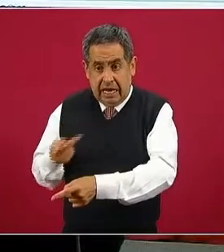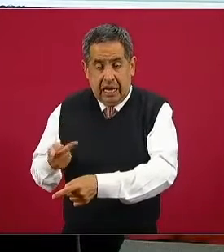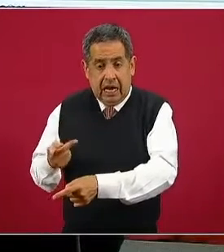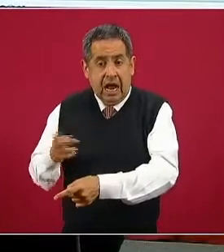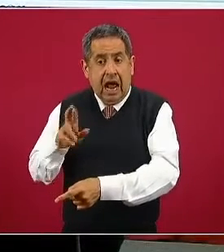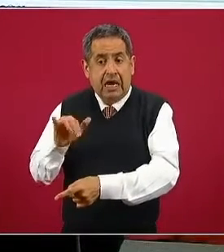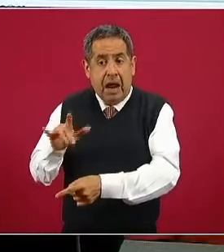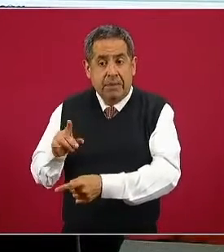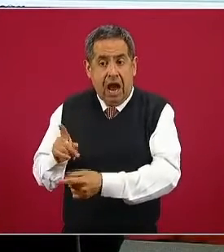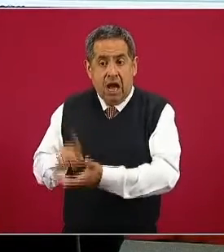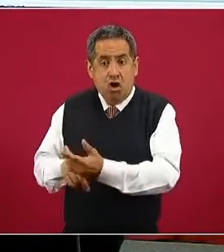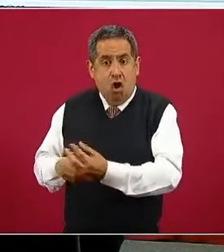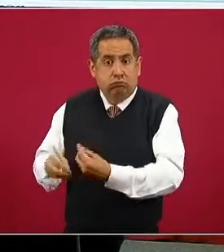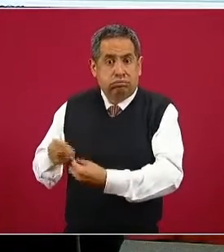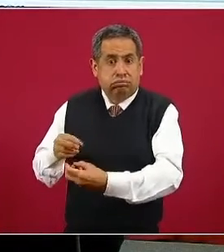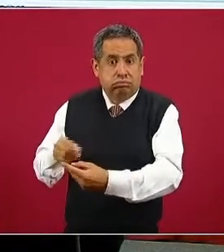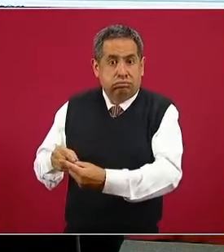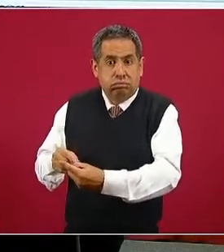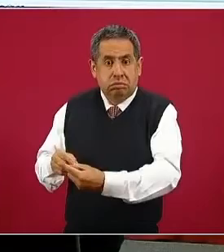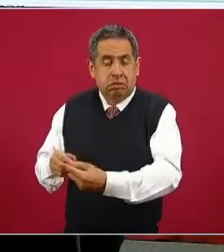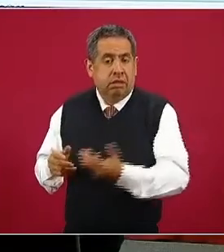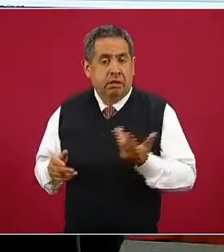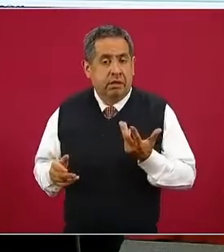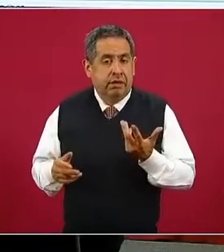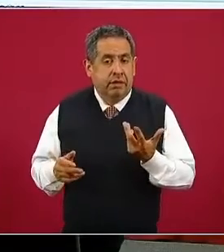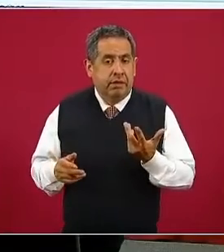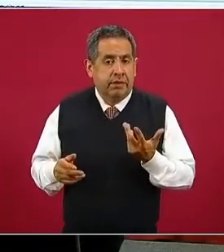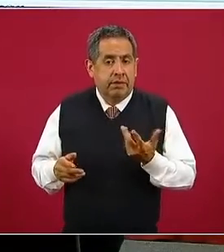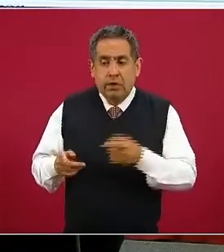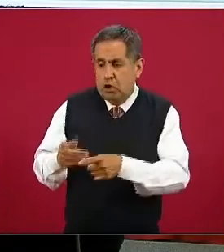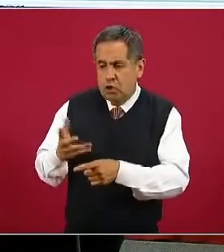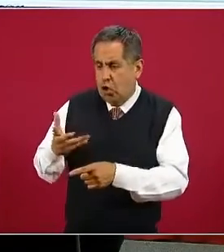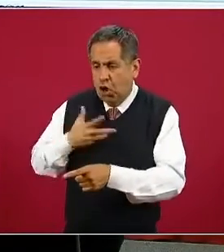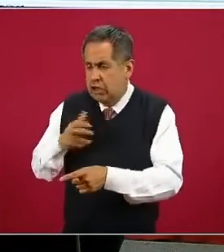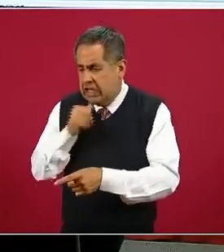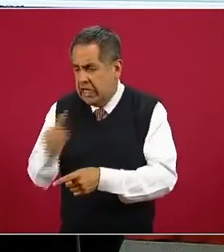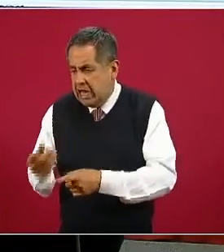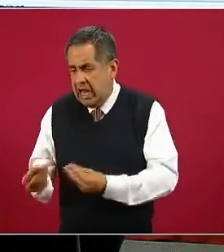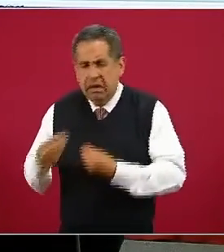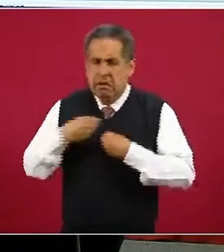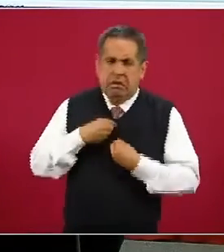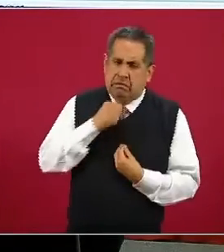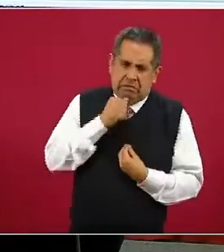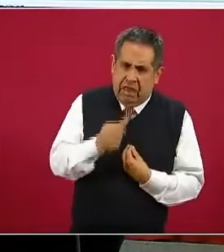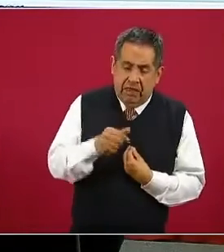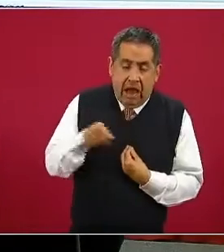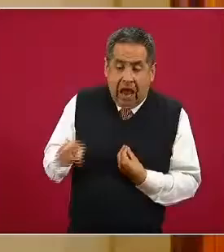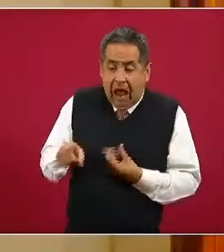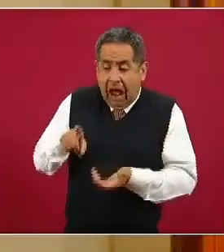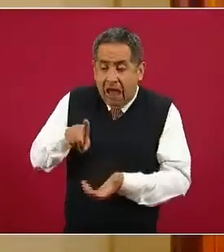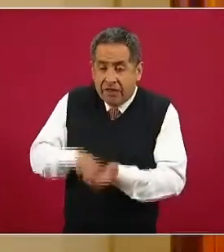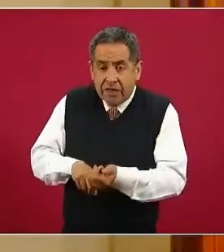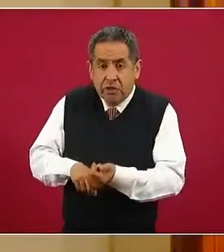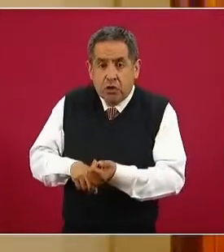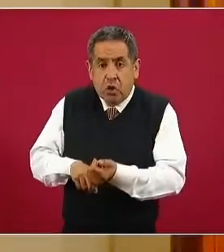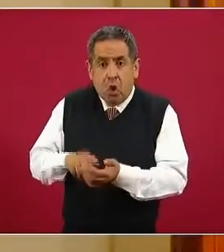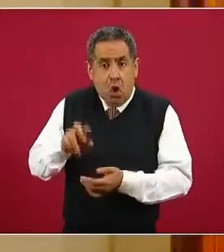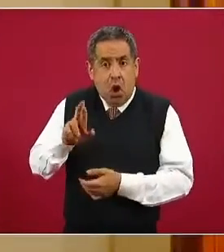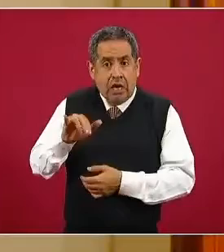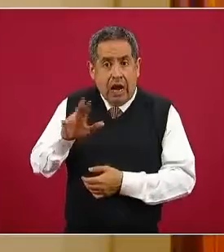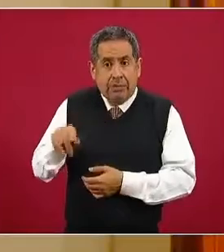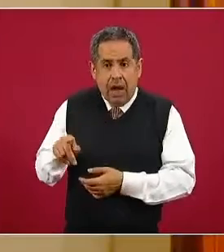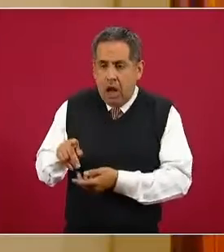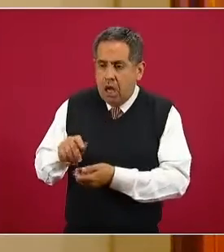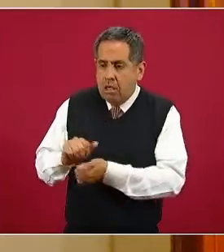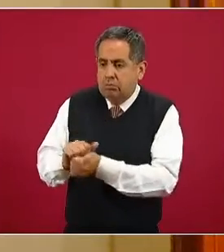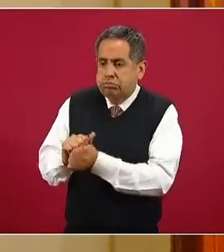activa, no hay una transmisión en animales asintomáticos, tiene que tener, y normalmente los animales también evolucionan, y los